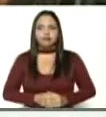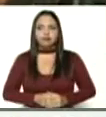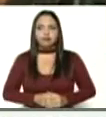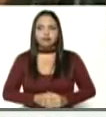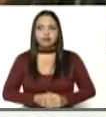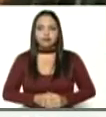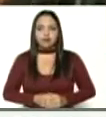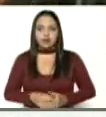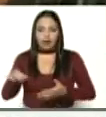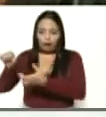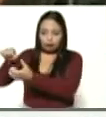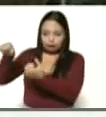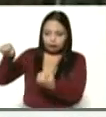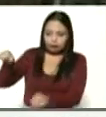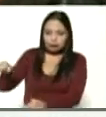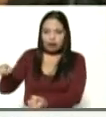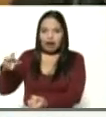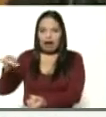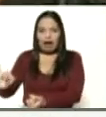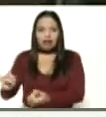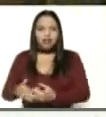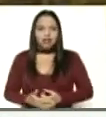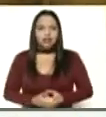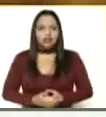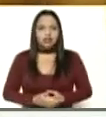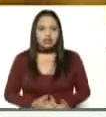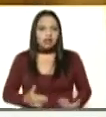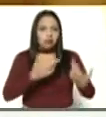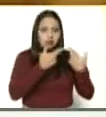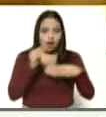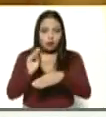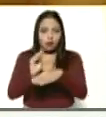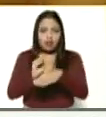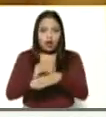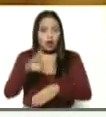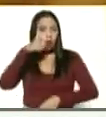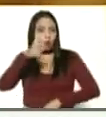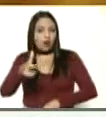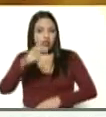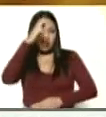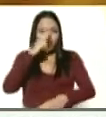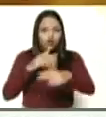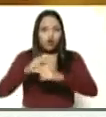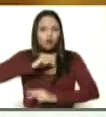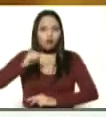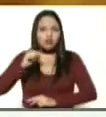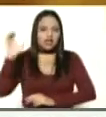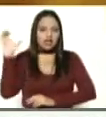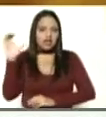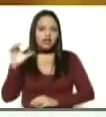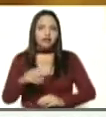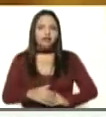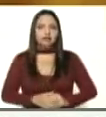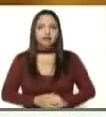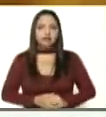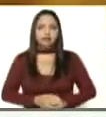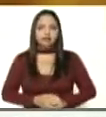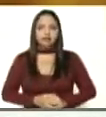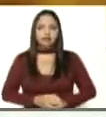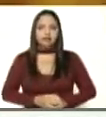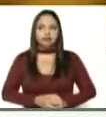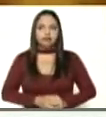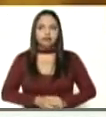El arca además es custodiada por la Guardia de Honor de la Policía de Caracas. Interpretado por el